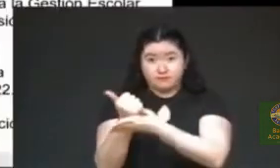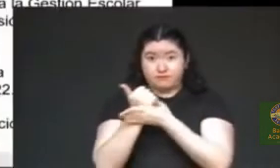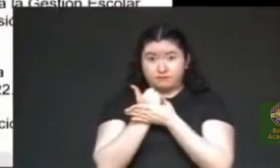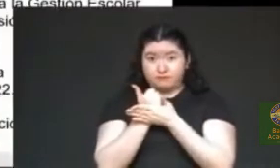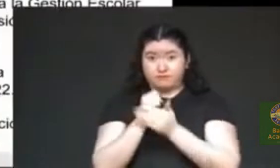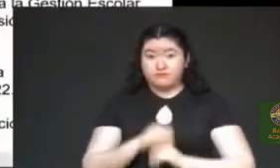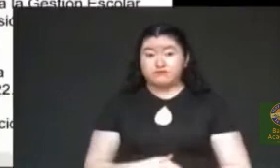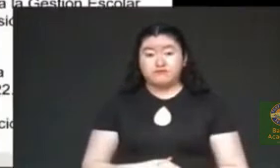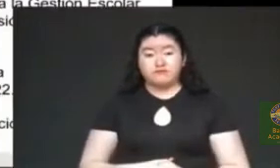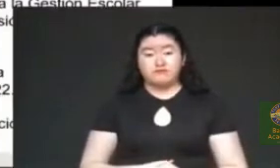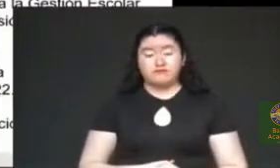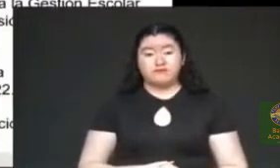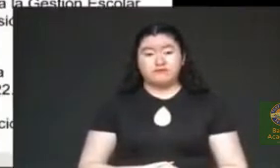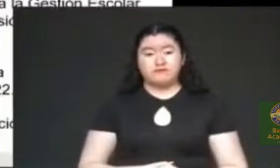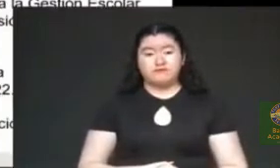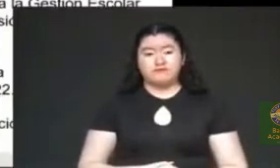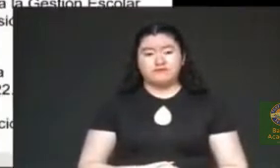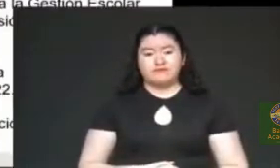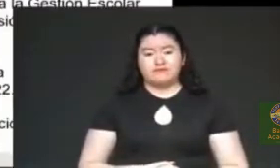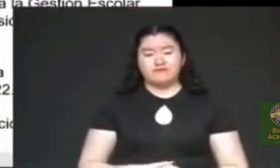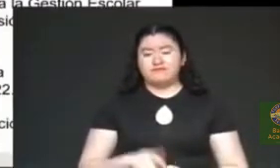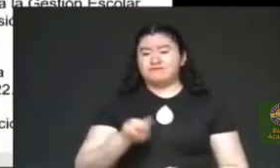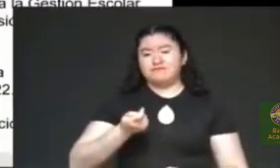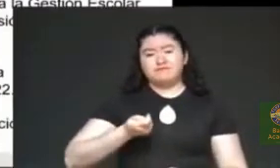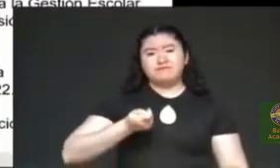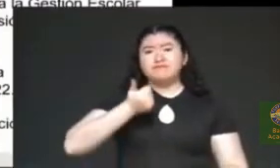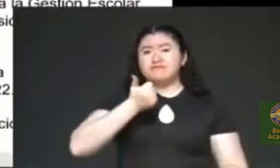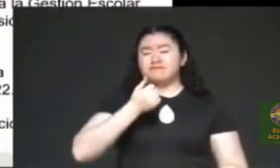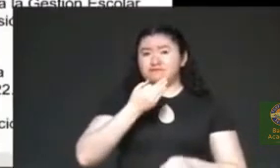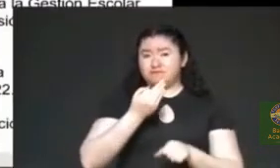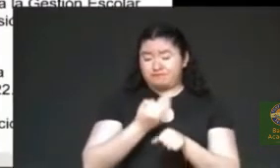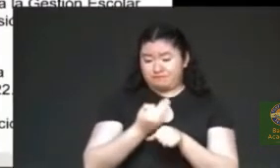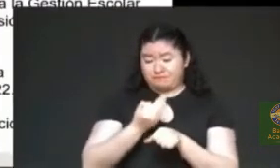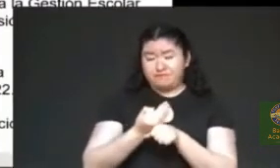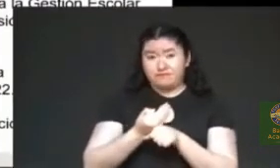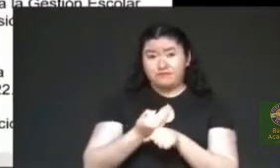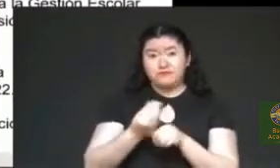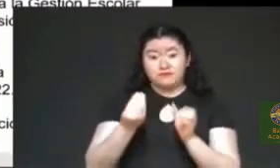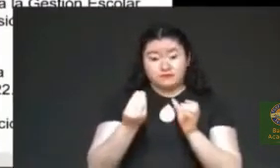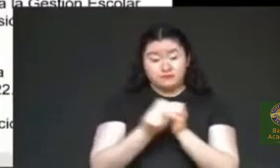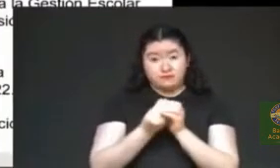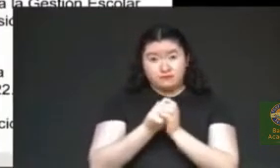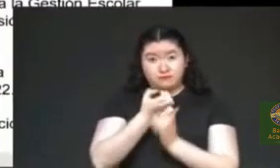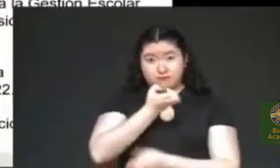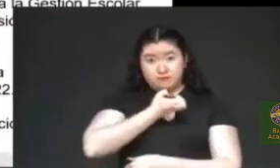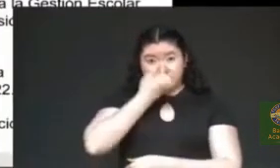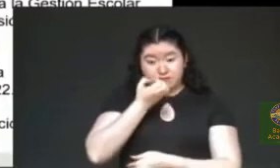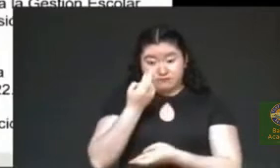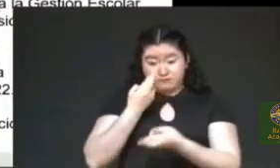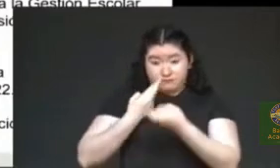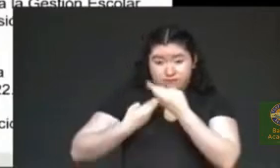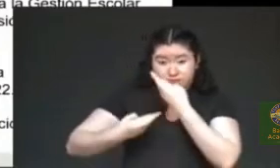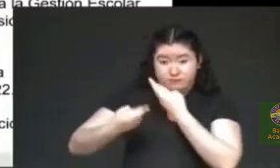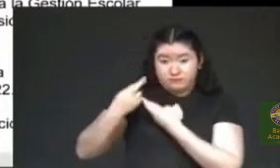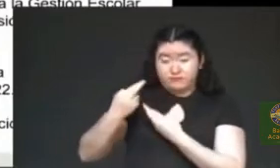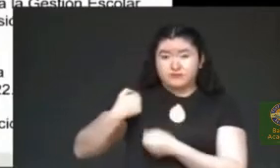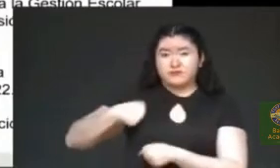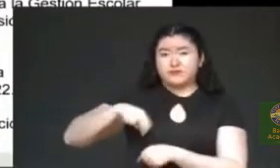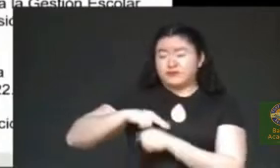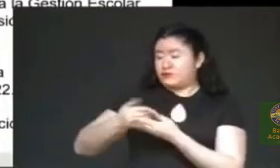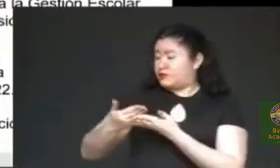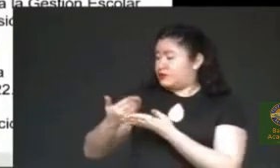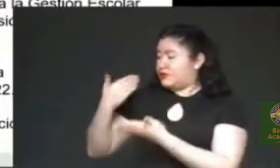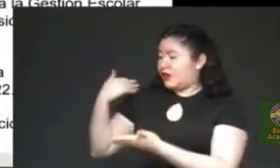Lo primero es un poquito comentarles que para este regreso a clases llevamos muchísimo tiempo